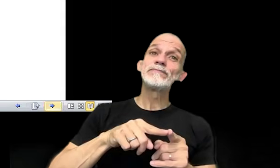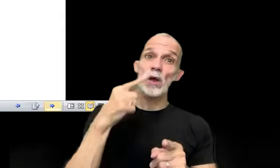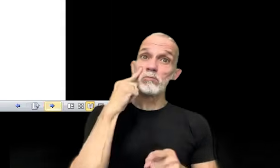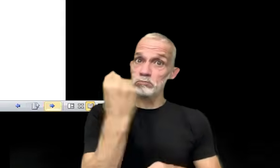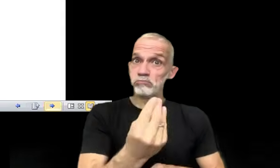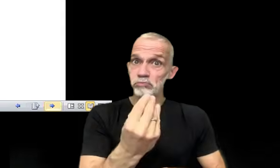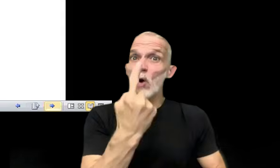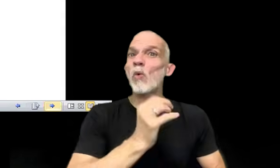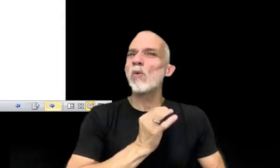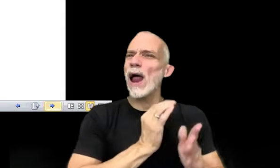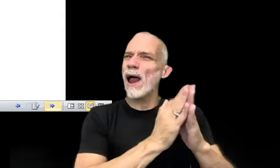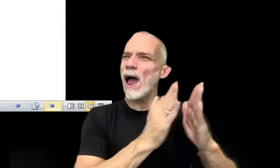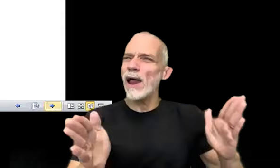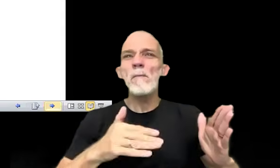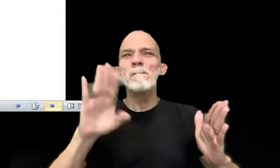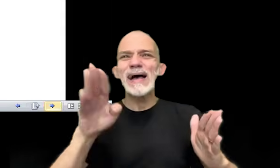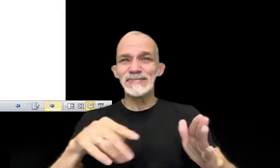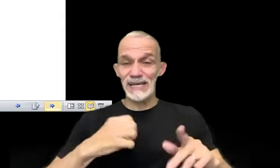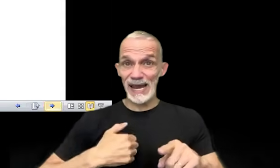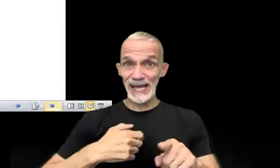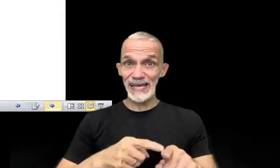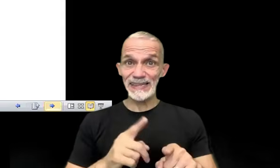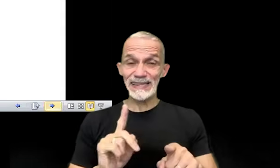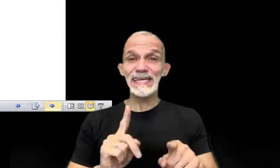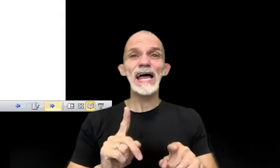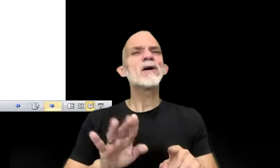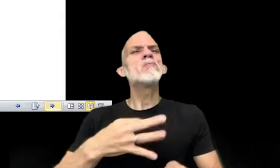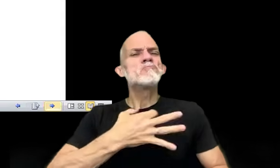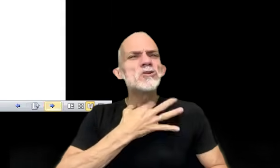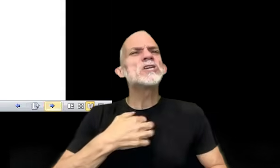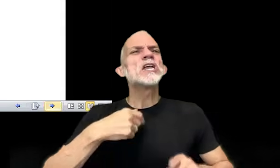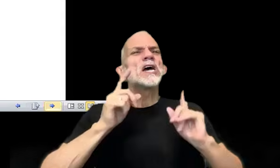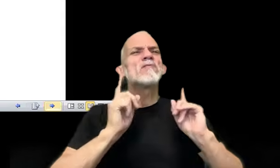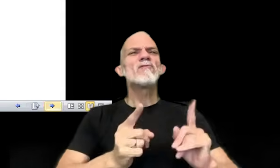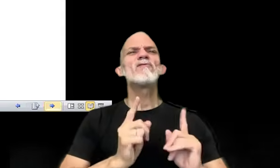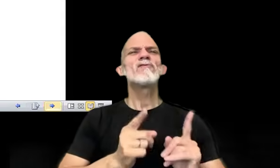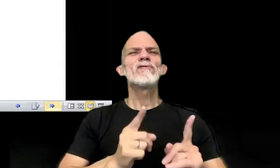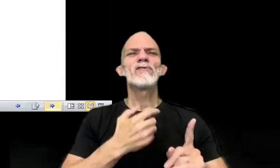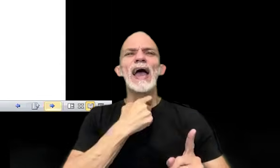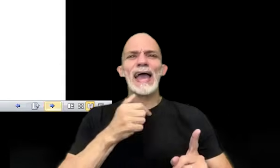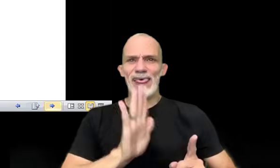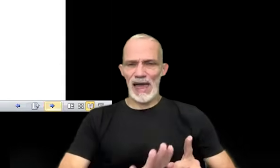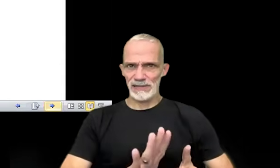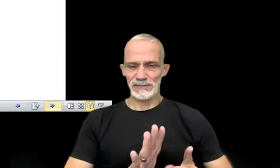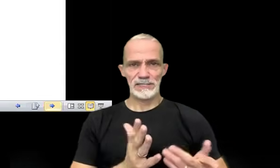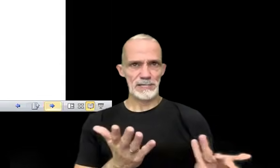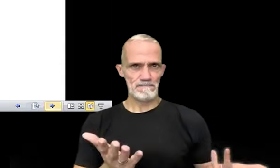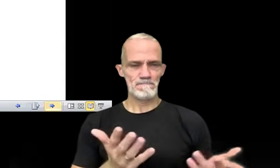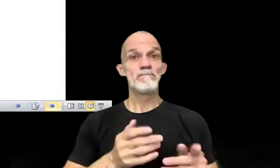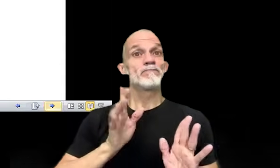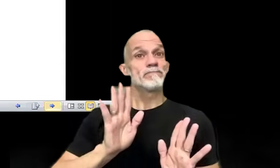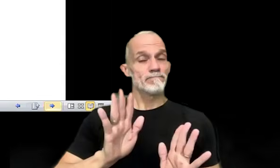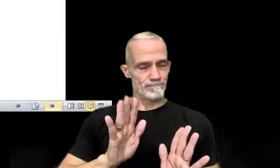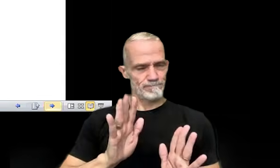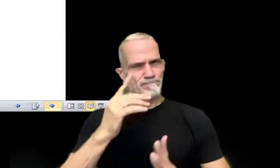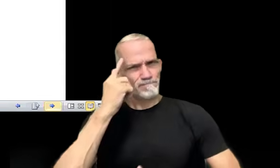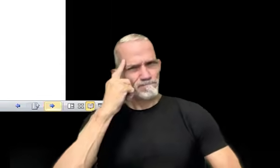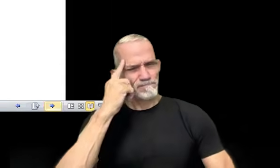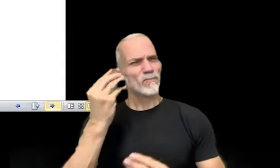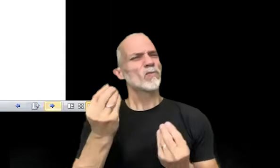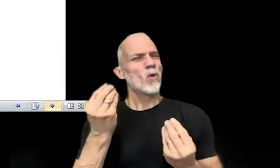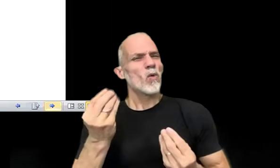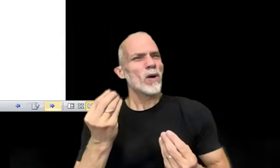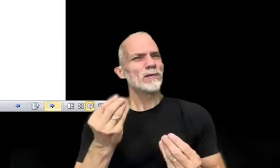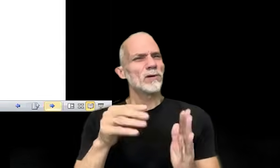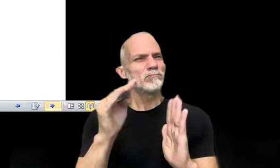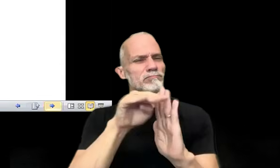haya residido más de un año en nuestro país con voluntad de permanencia. Entonces nos tenemos que preguntar